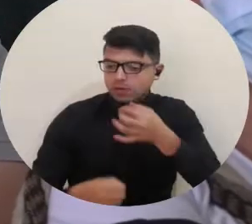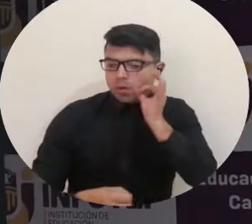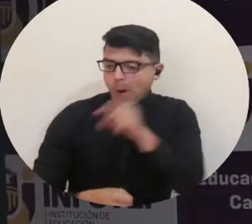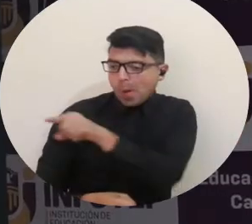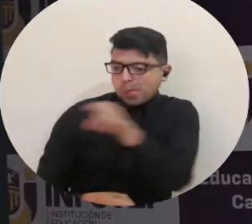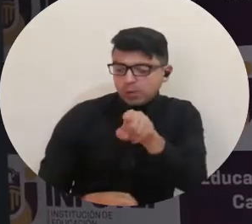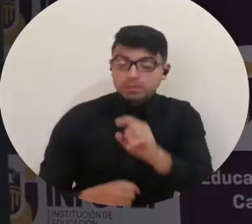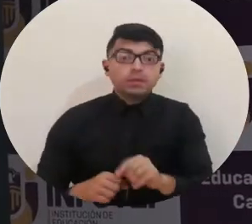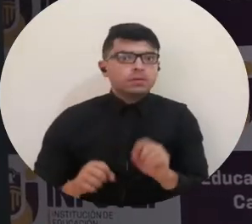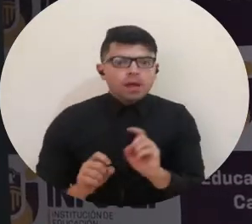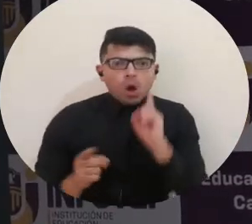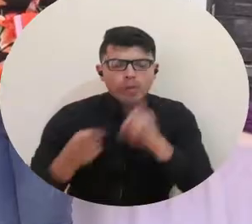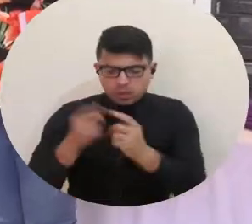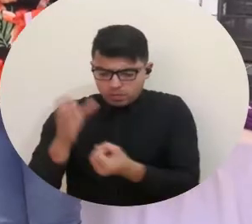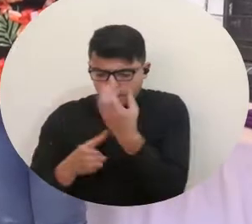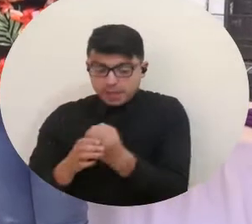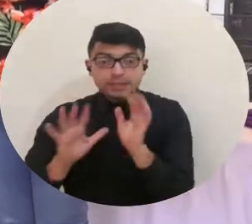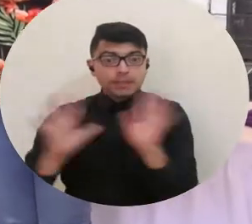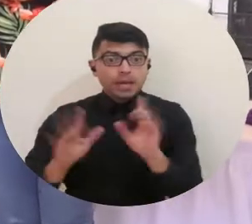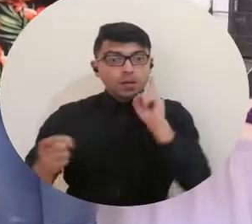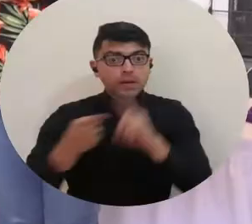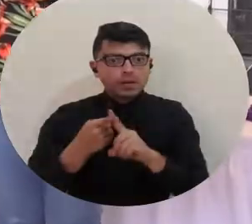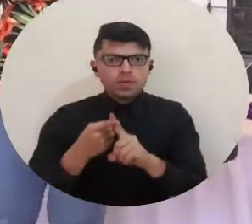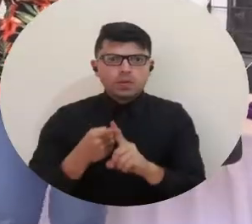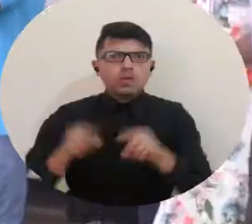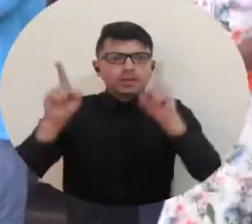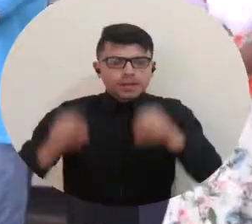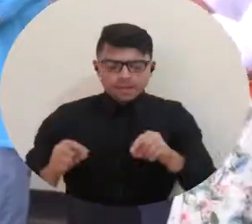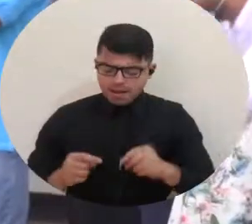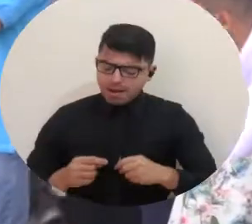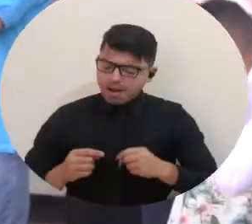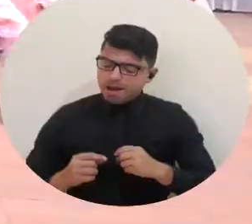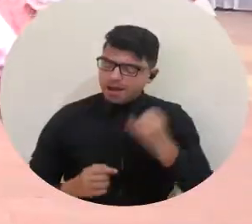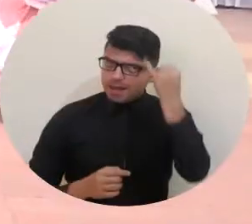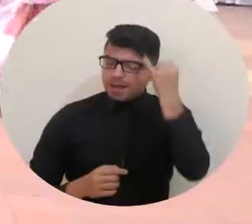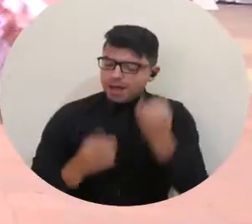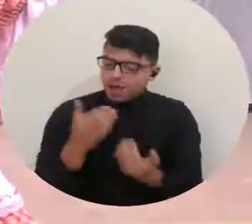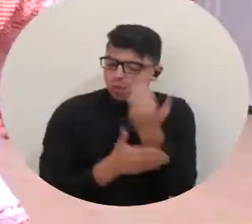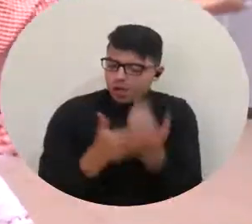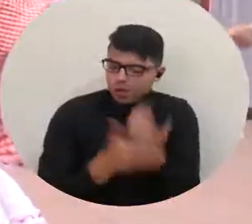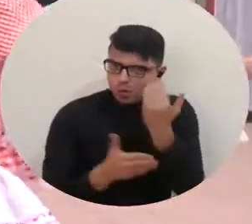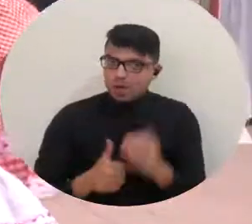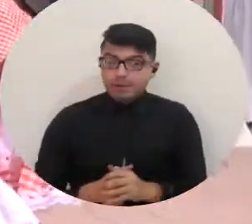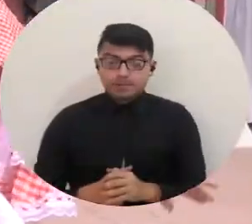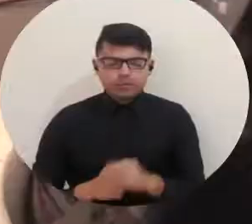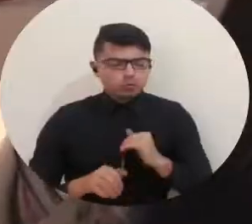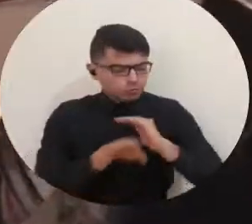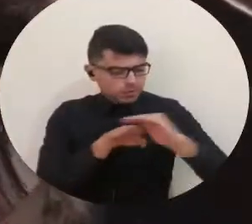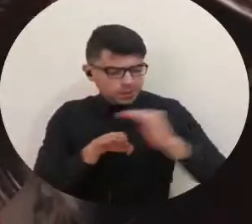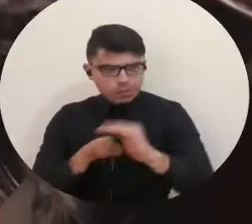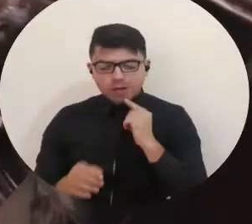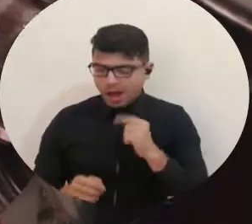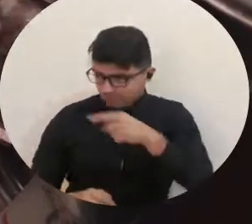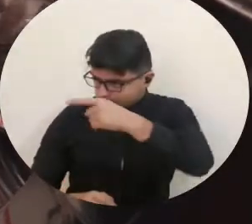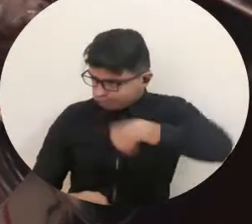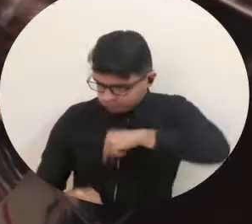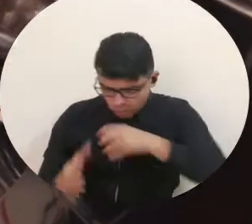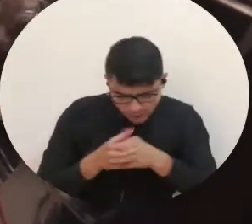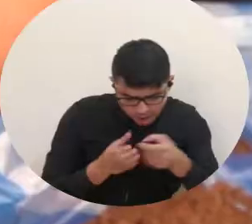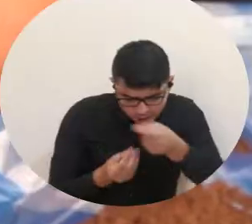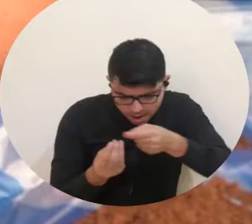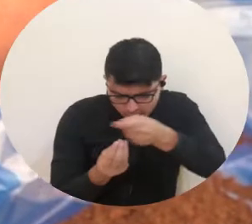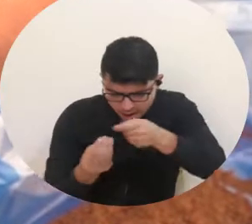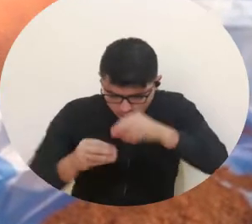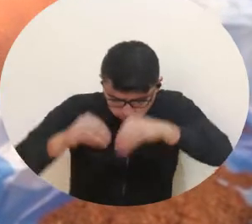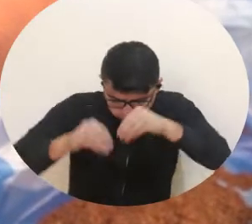en términos de la producción, sino sobre todo en función de la innovación. Yo los invito a que diseñemos